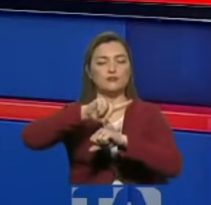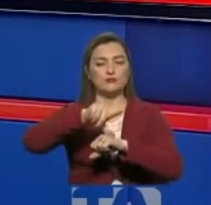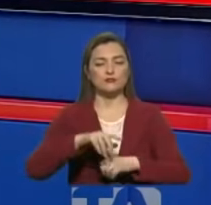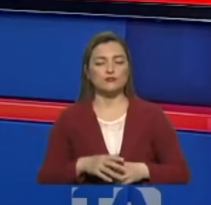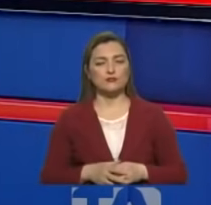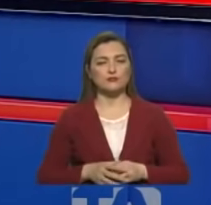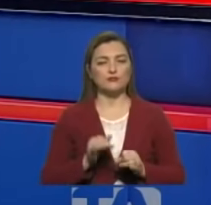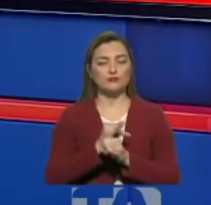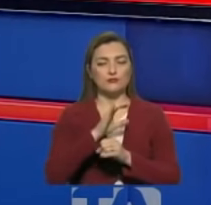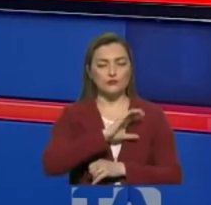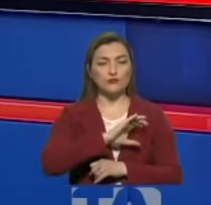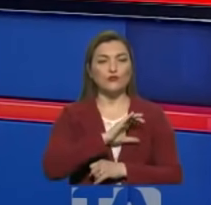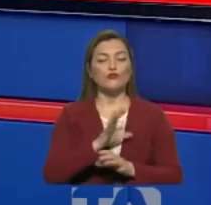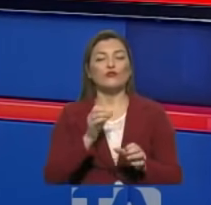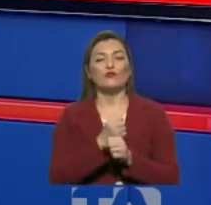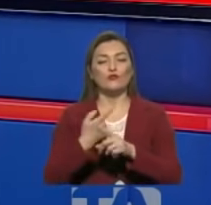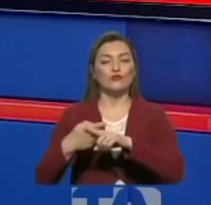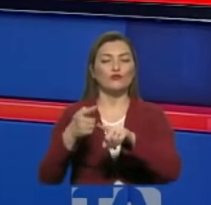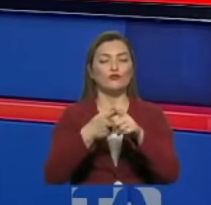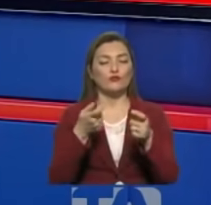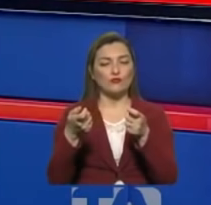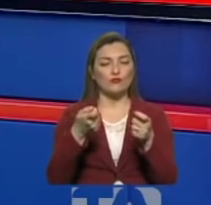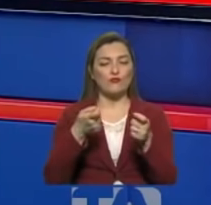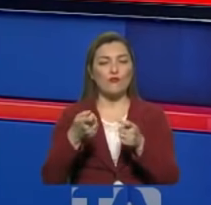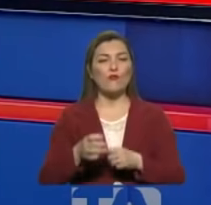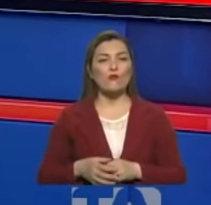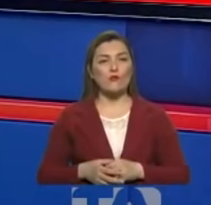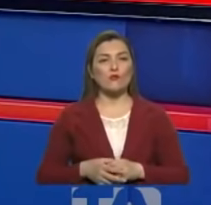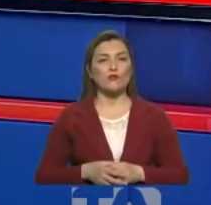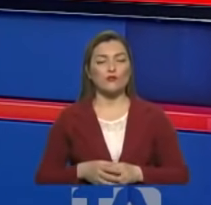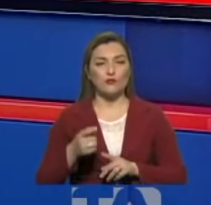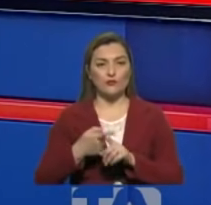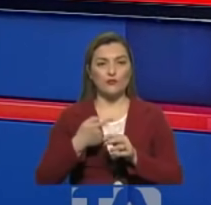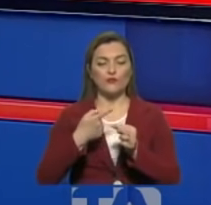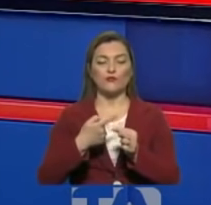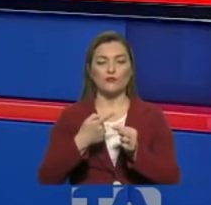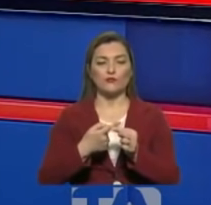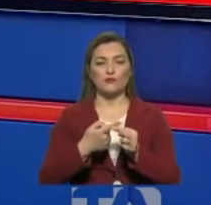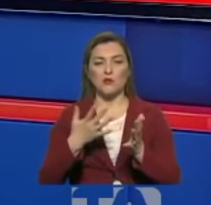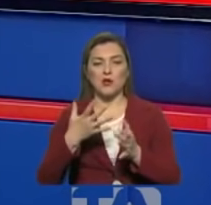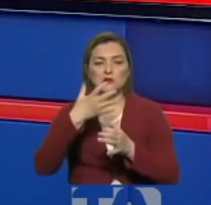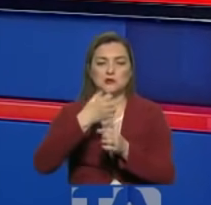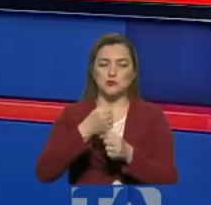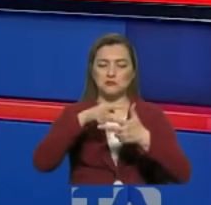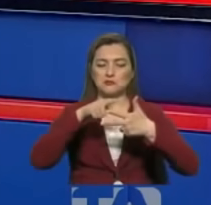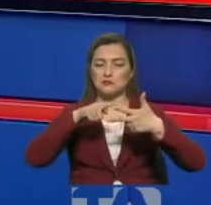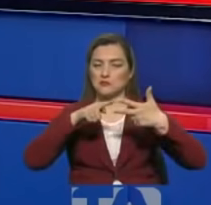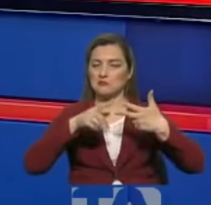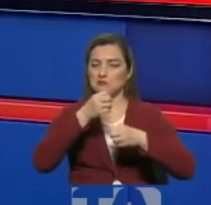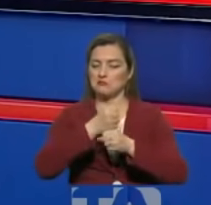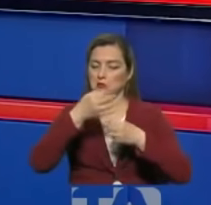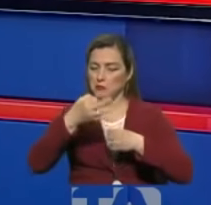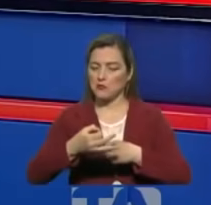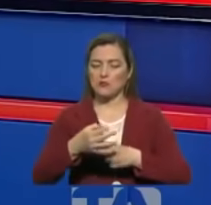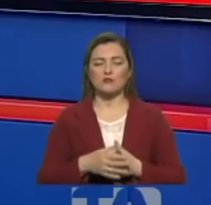7:53 a.m. Y entidades municipales realizan diferentes operativos de control en los mercados de Quito para garantizar que se cumplan las medidas de